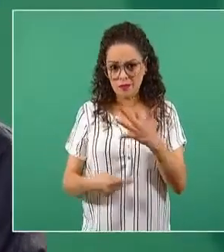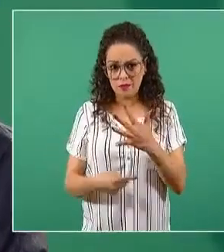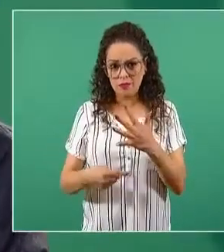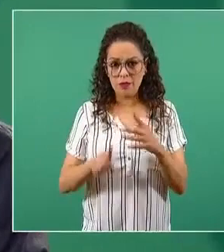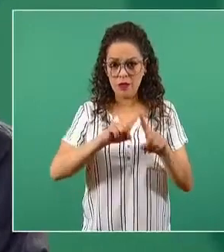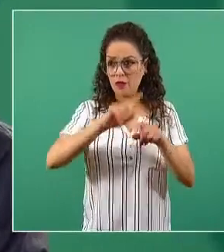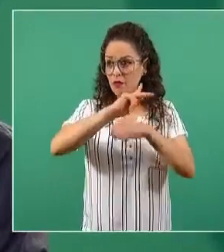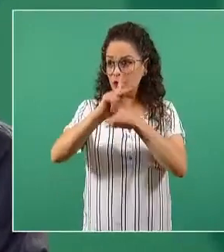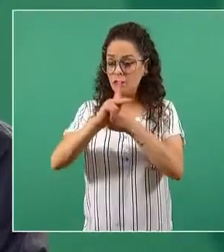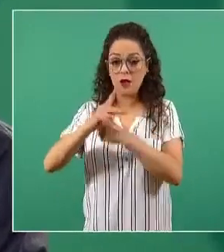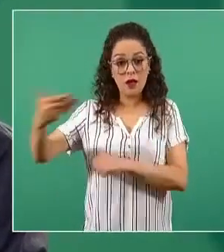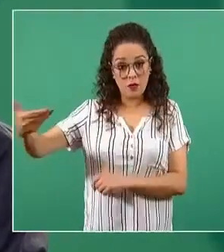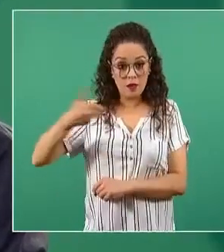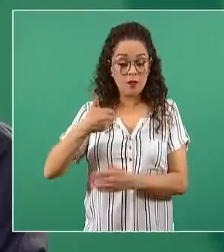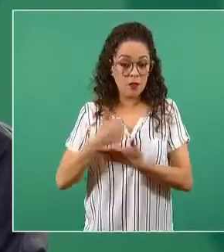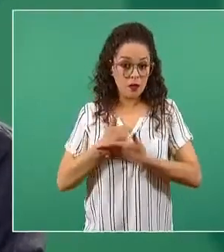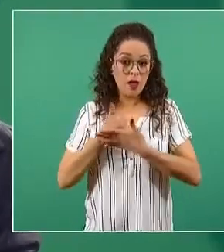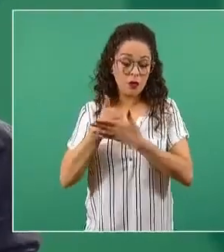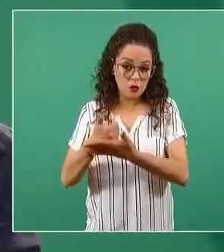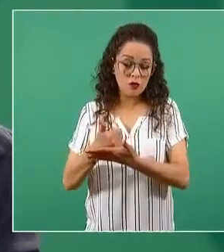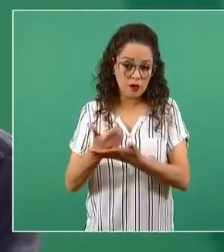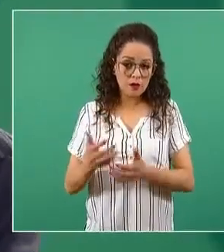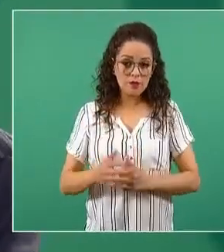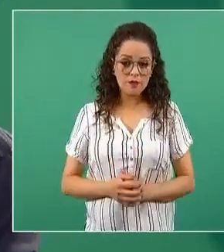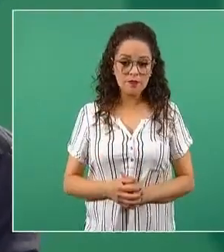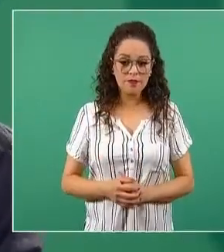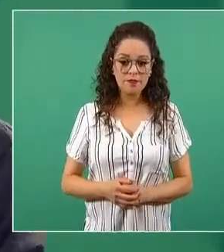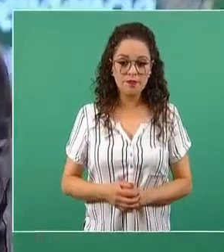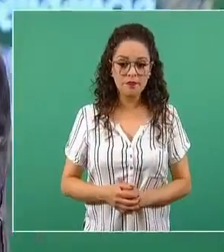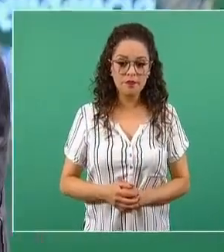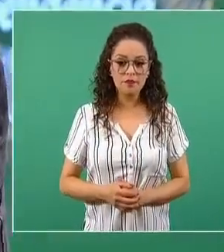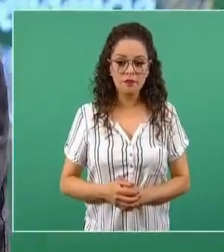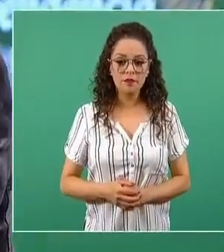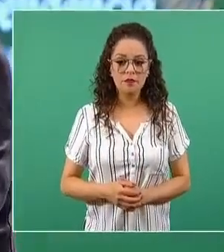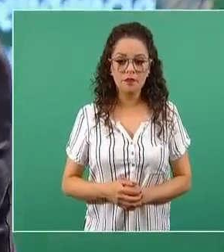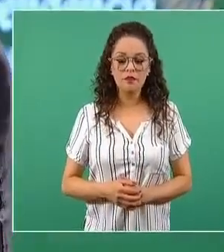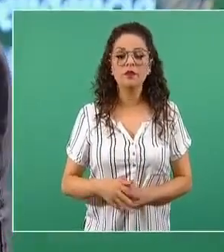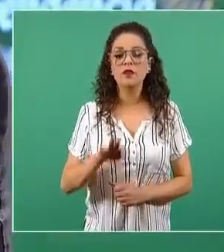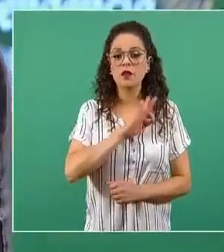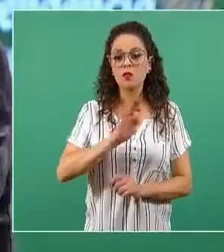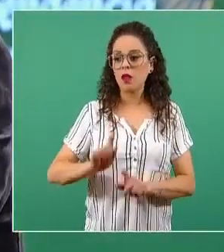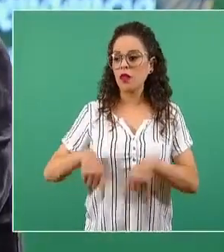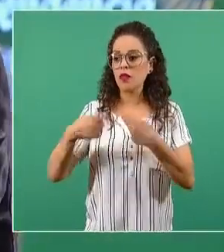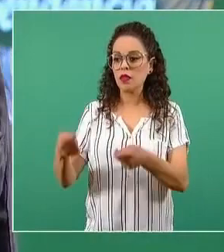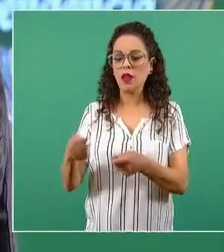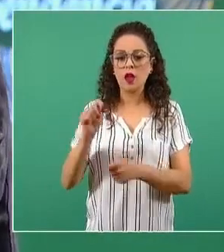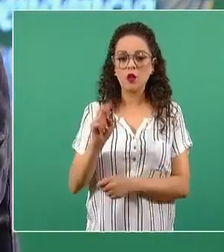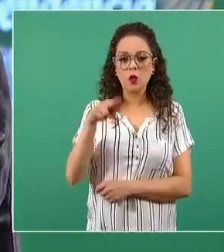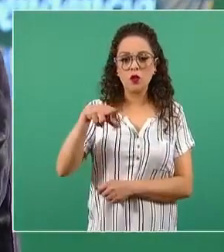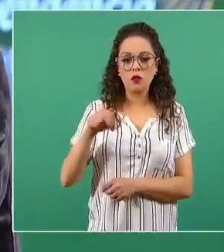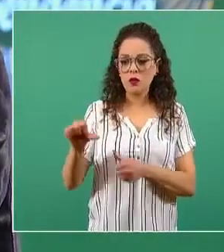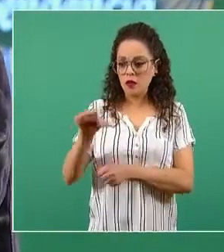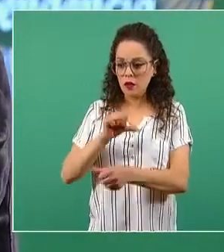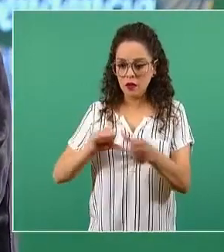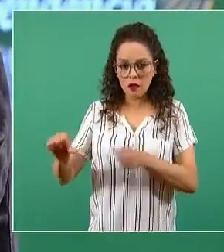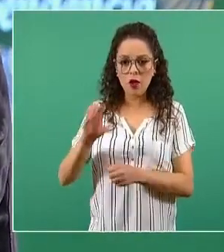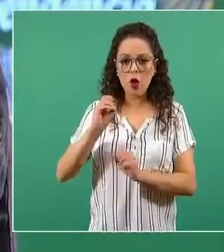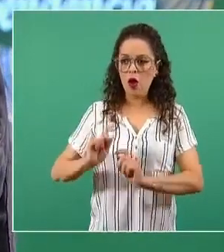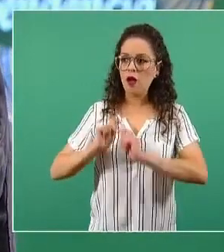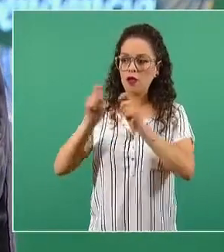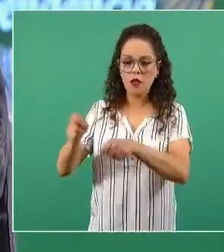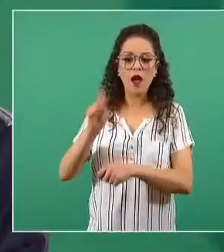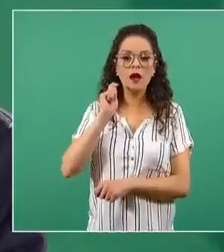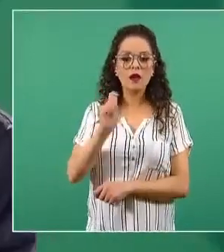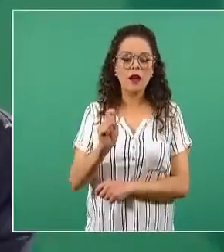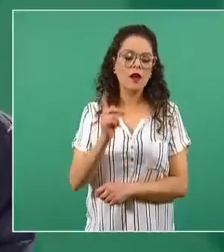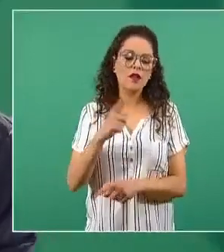ayuda. Hay ayudas directamente en especie, cediendo turnos o haciendo transferencias de producto.